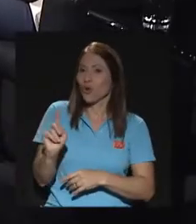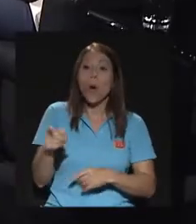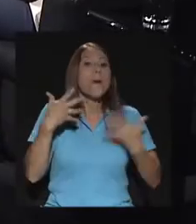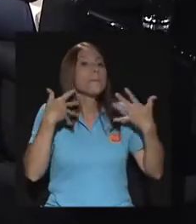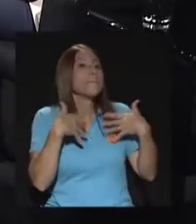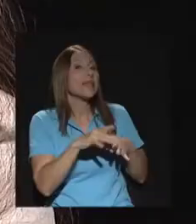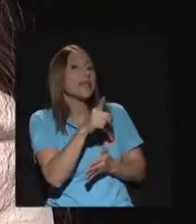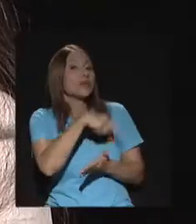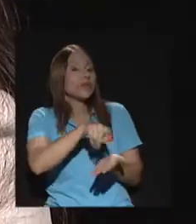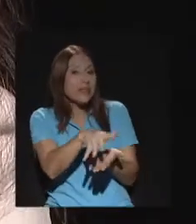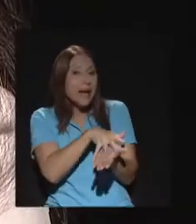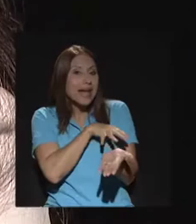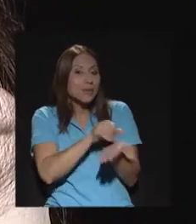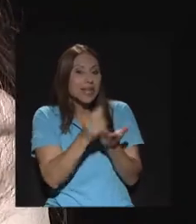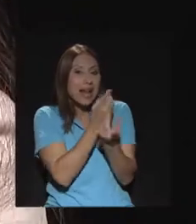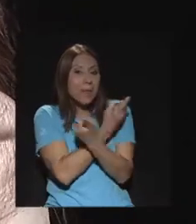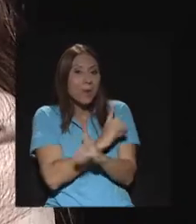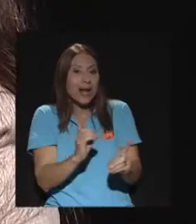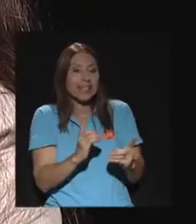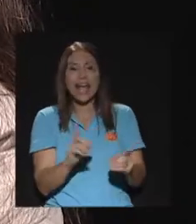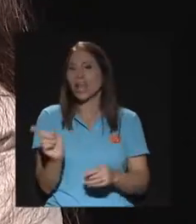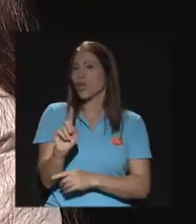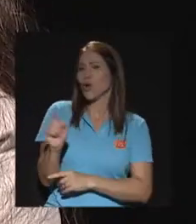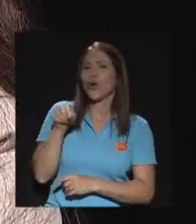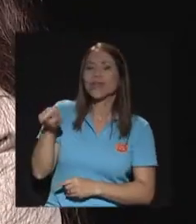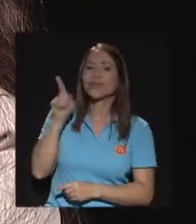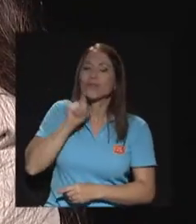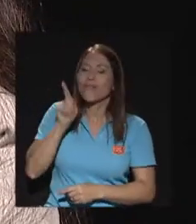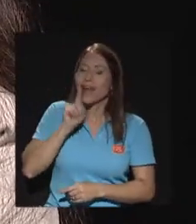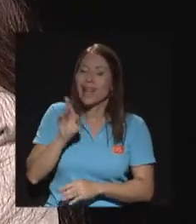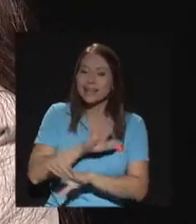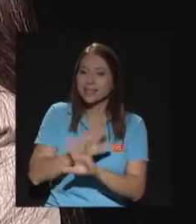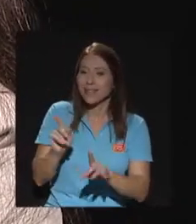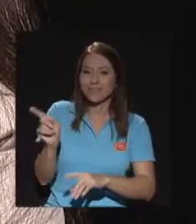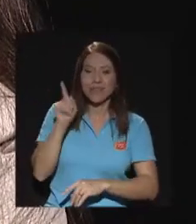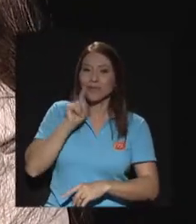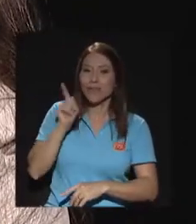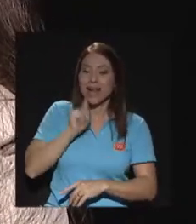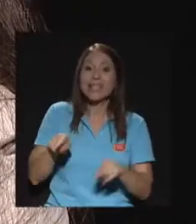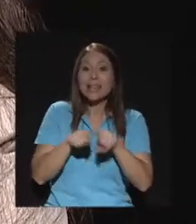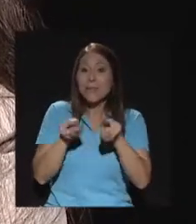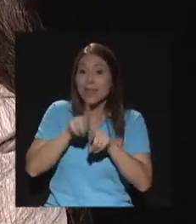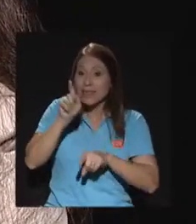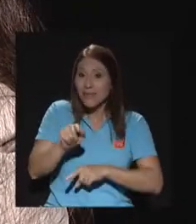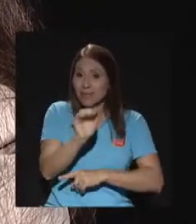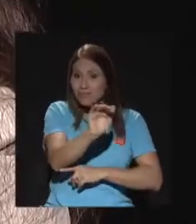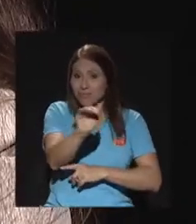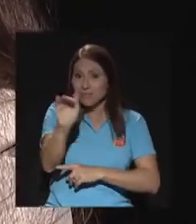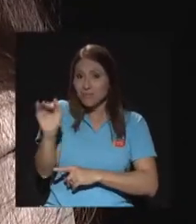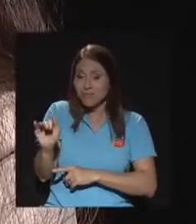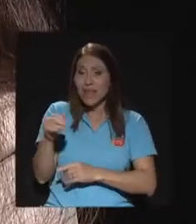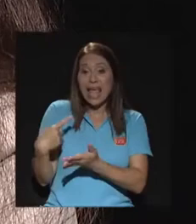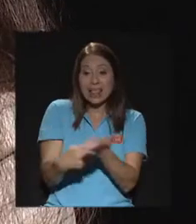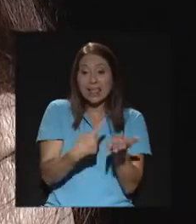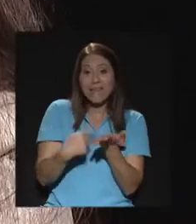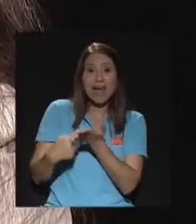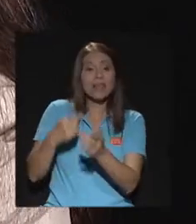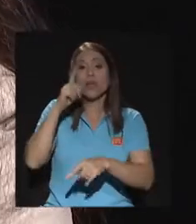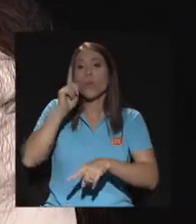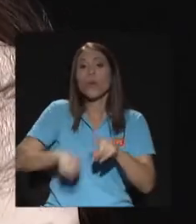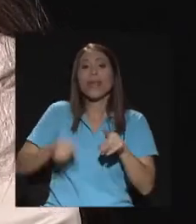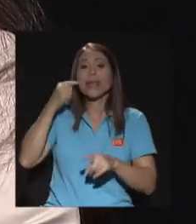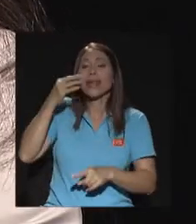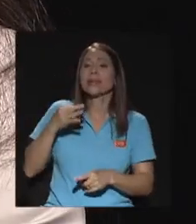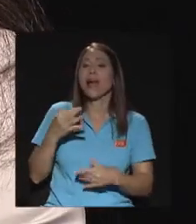la democracia que hoy exigen en este país. Eso es una falacia tremenda, y también hay que decirle a la ciudadanía que el debate no se puede quedar en que,